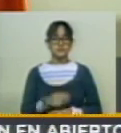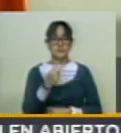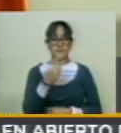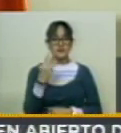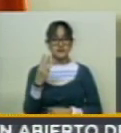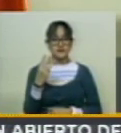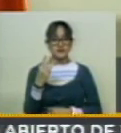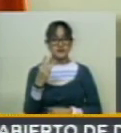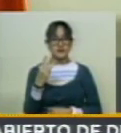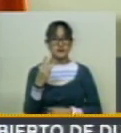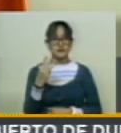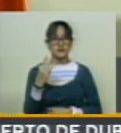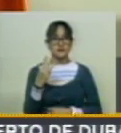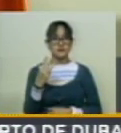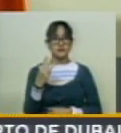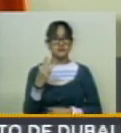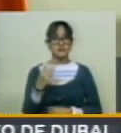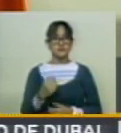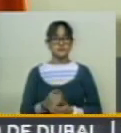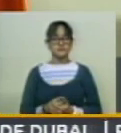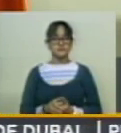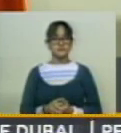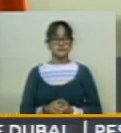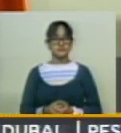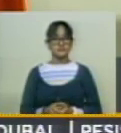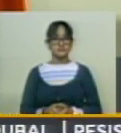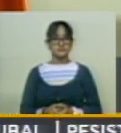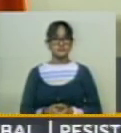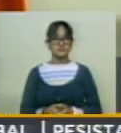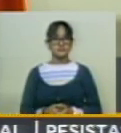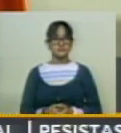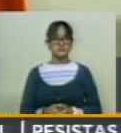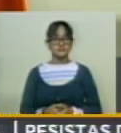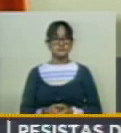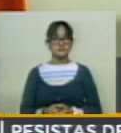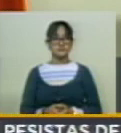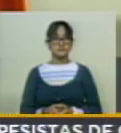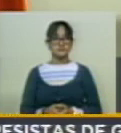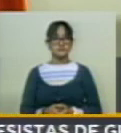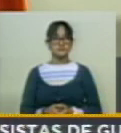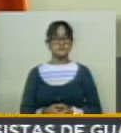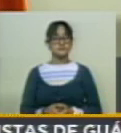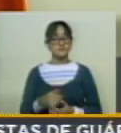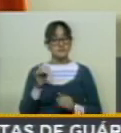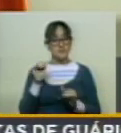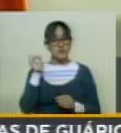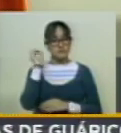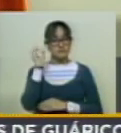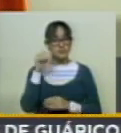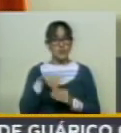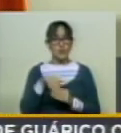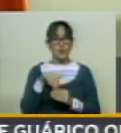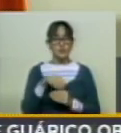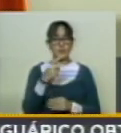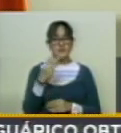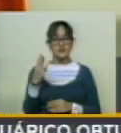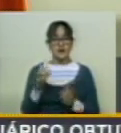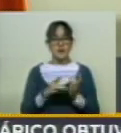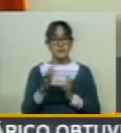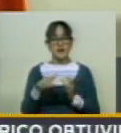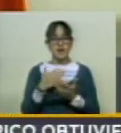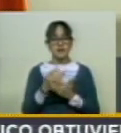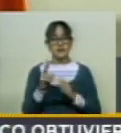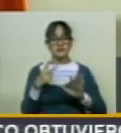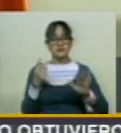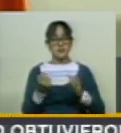23, asimismo, para la difusión y esto que nos solicitan, la importancia del voto, el llamado al voto, la campaña, del 23 de abril al 17 de